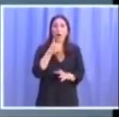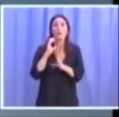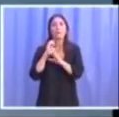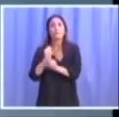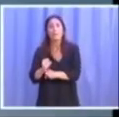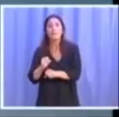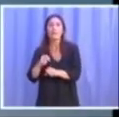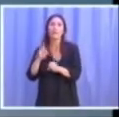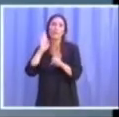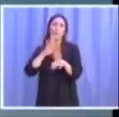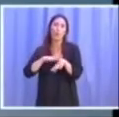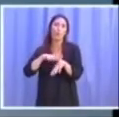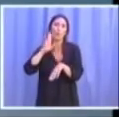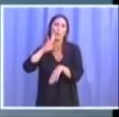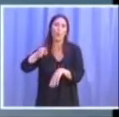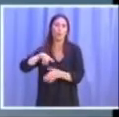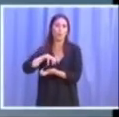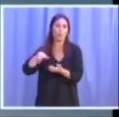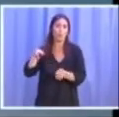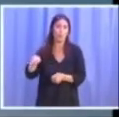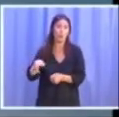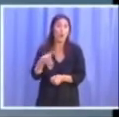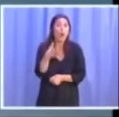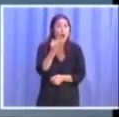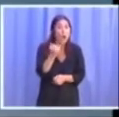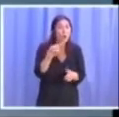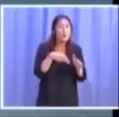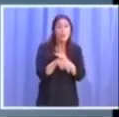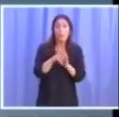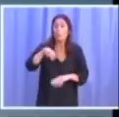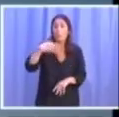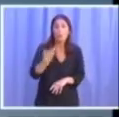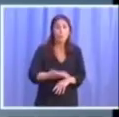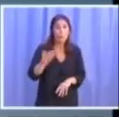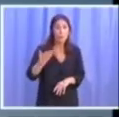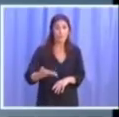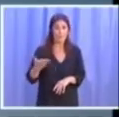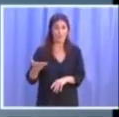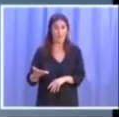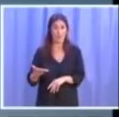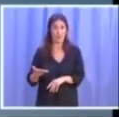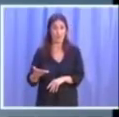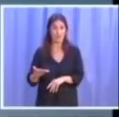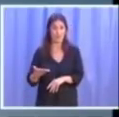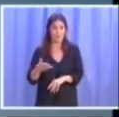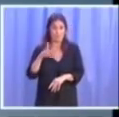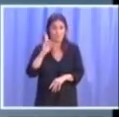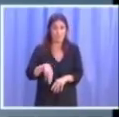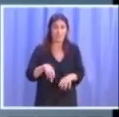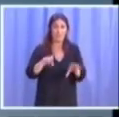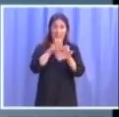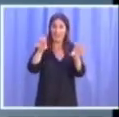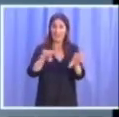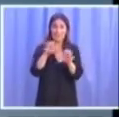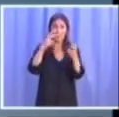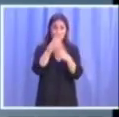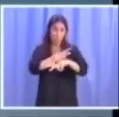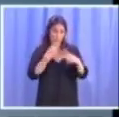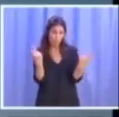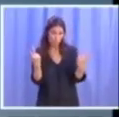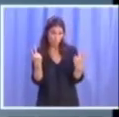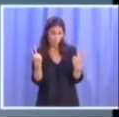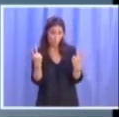corrupción. Y hay unos recursos que son fundamentales para esta materia, que son los equipamientos públicos.